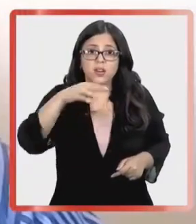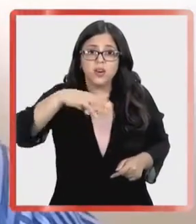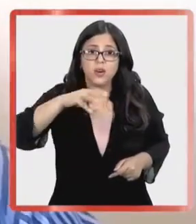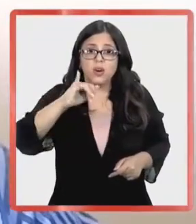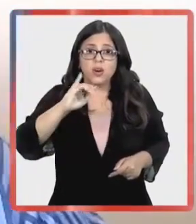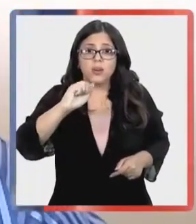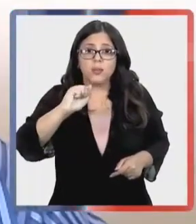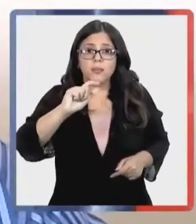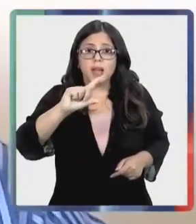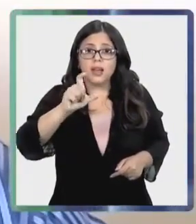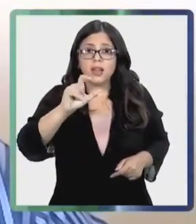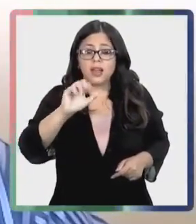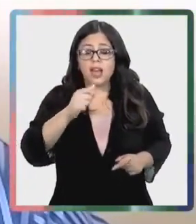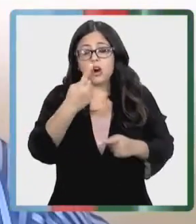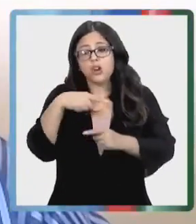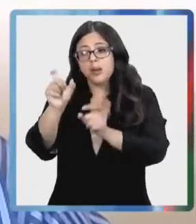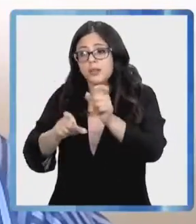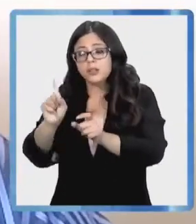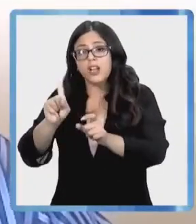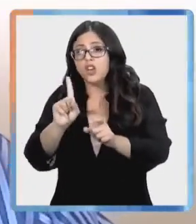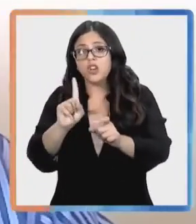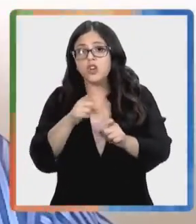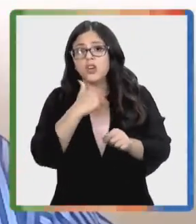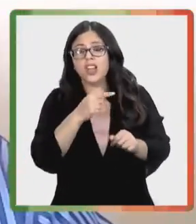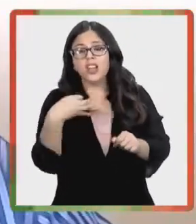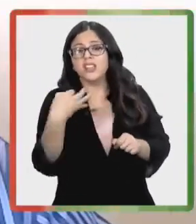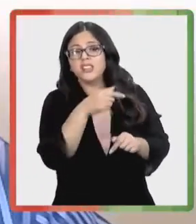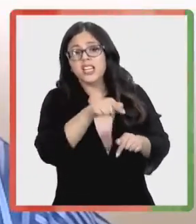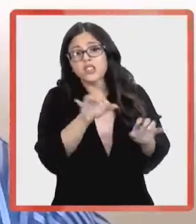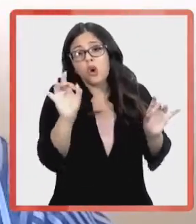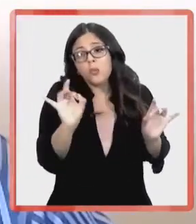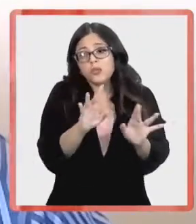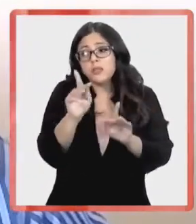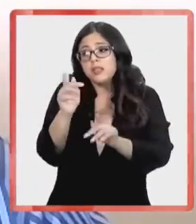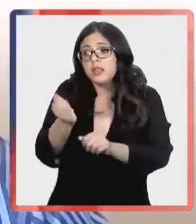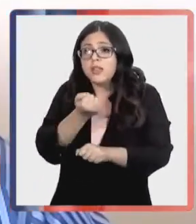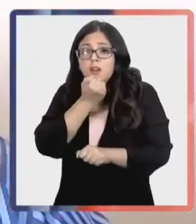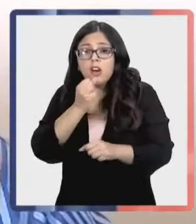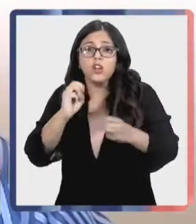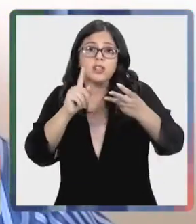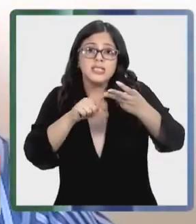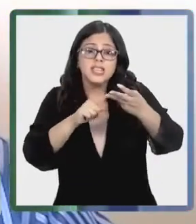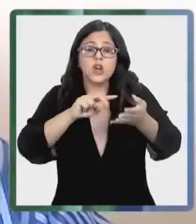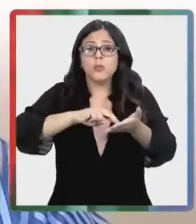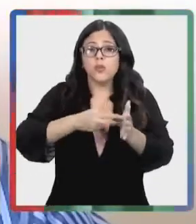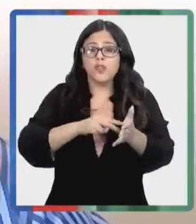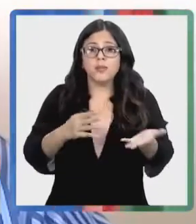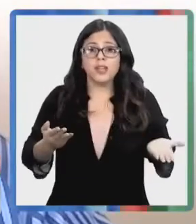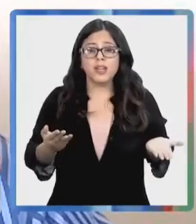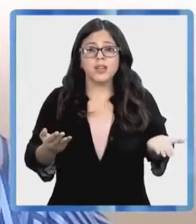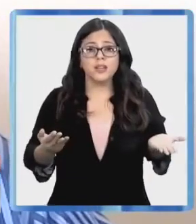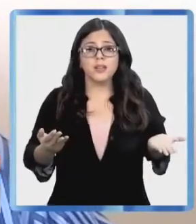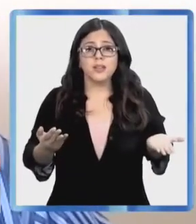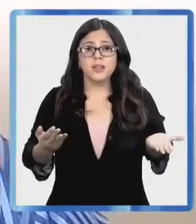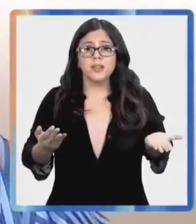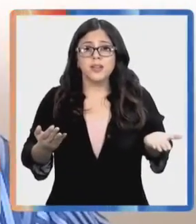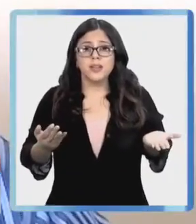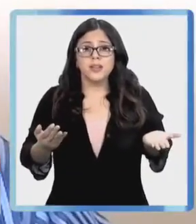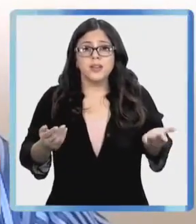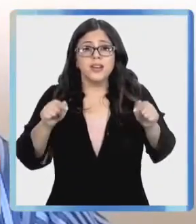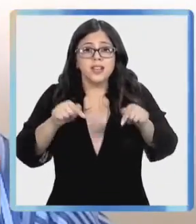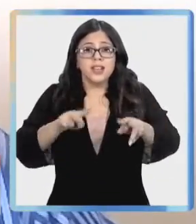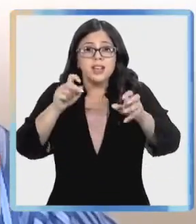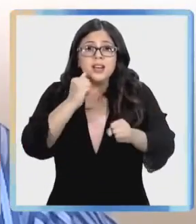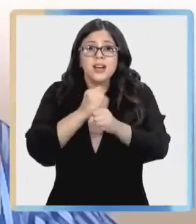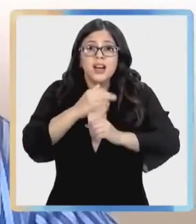atreven a matricularse con el diagnóstico y a veces tienen diagnóstico equivocado. Tercero, hay un problema con la ausencia del trabajo,